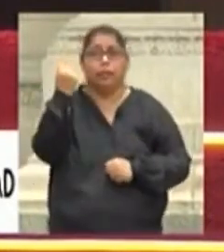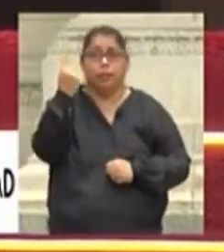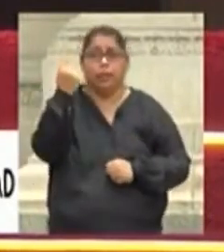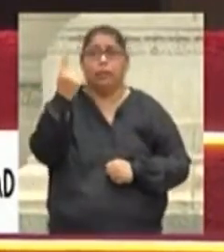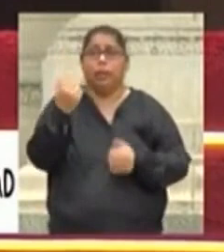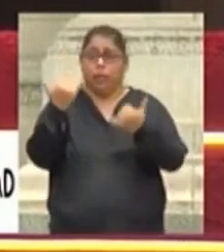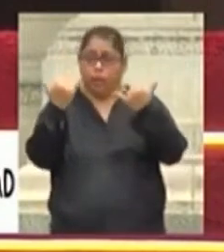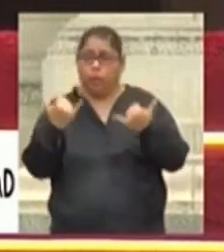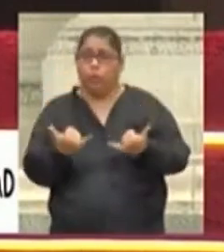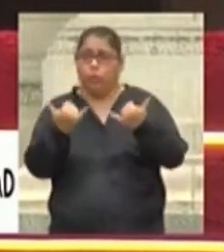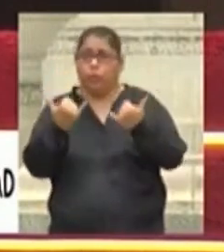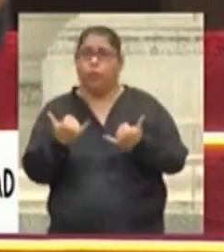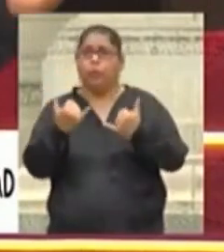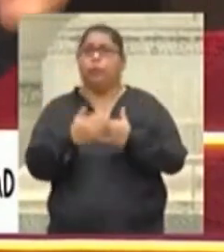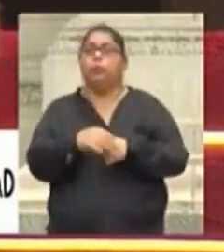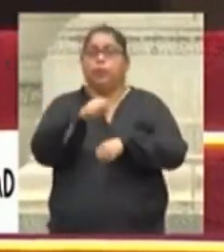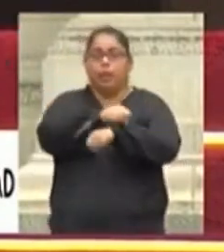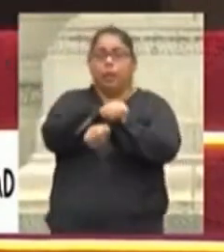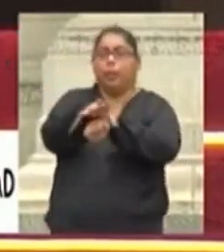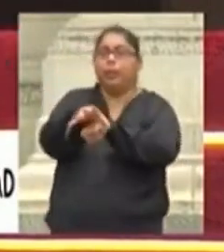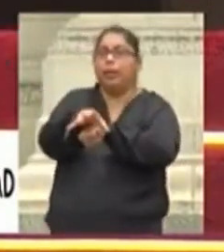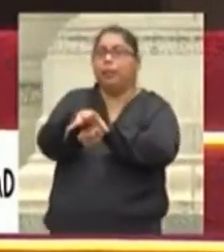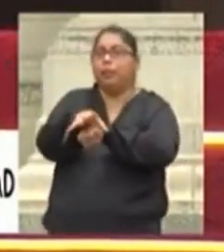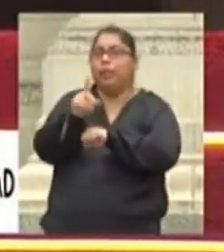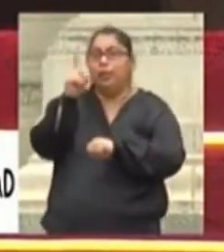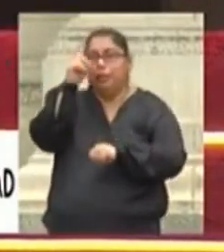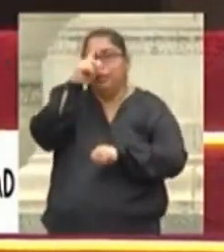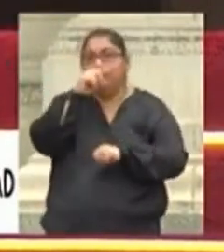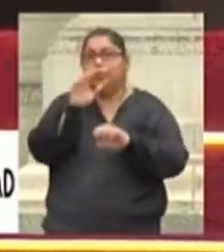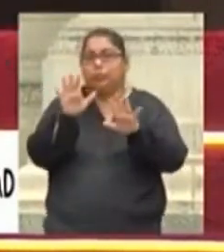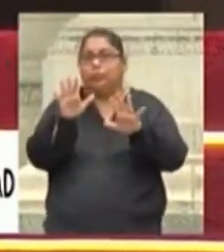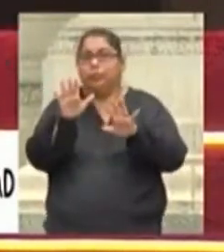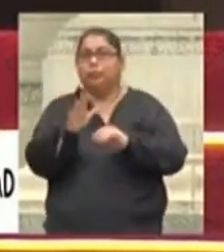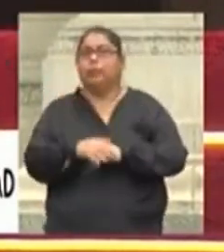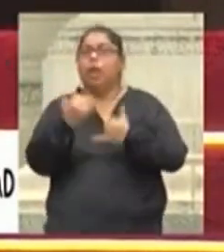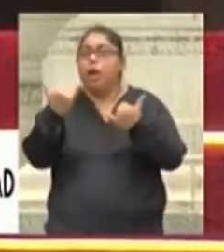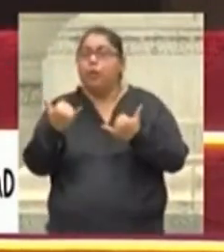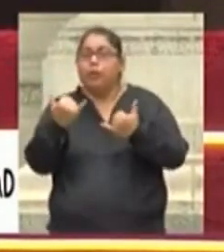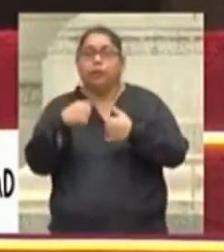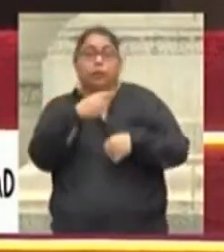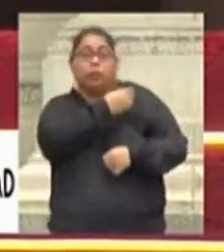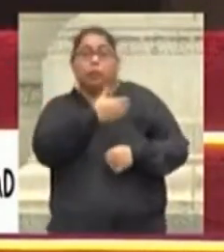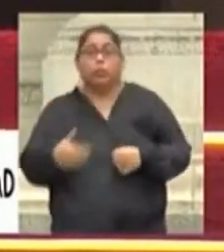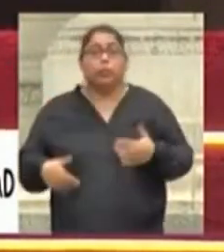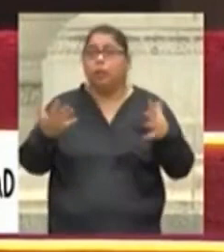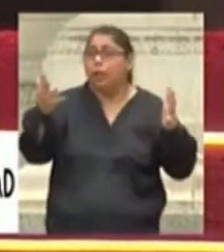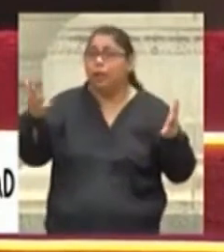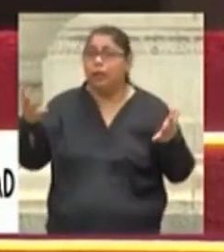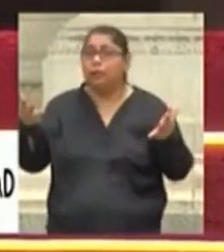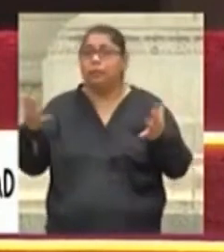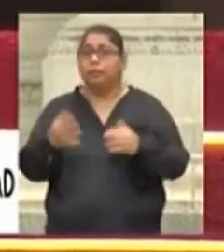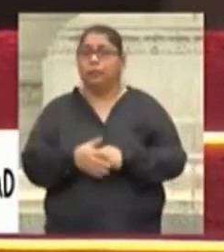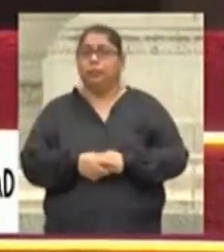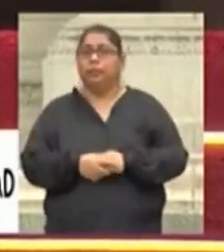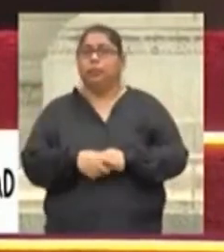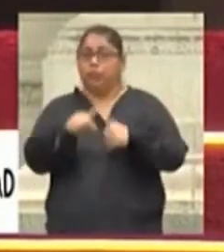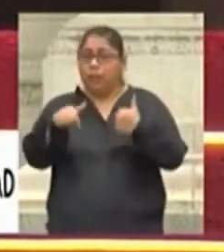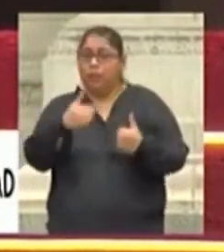que hoy estamos en este momento de la pandemia mucho dice este gobierno no está haciendo nada